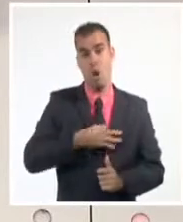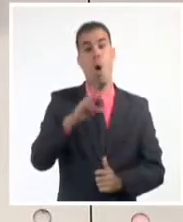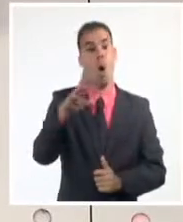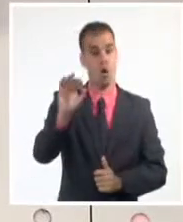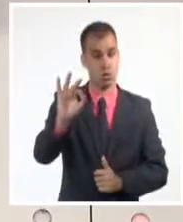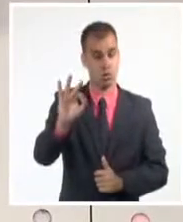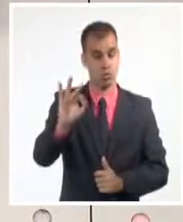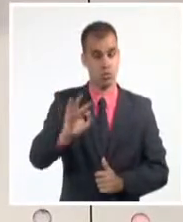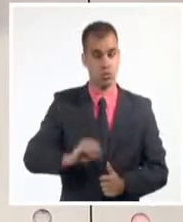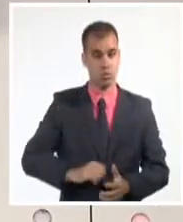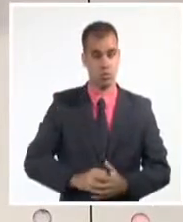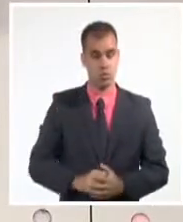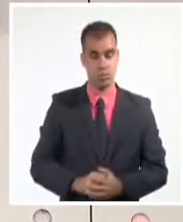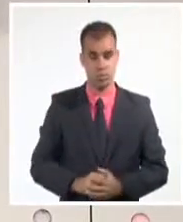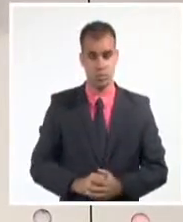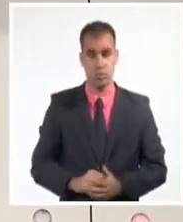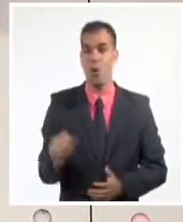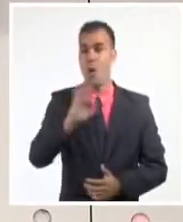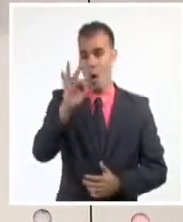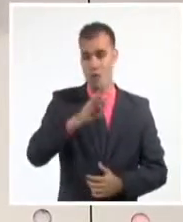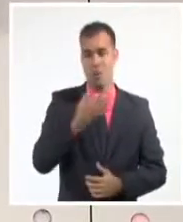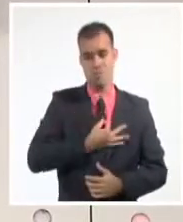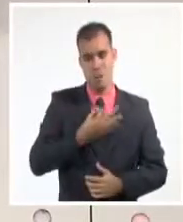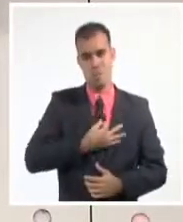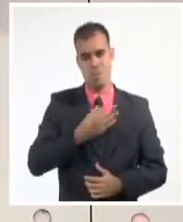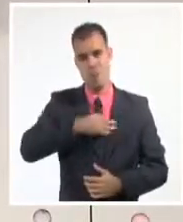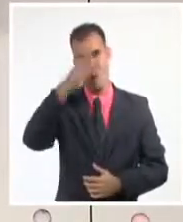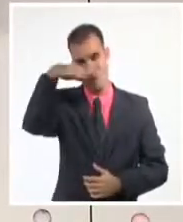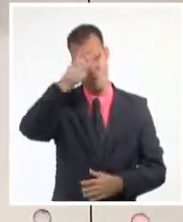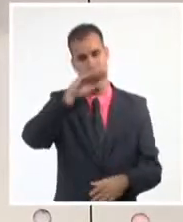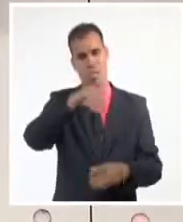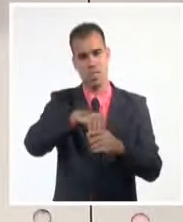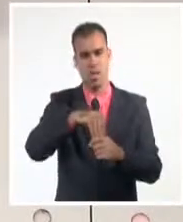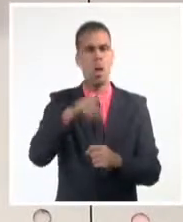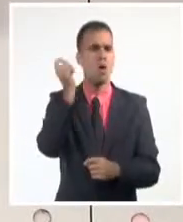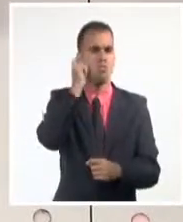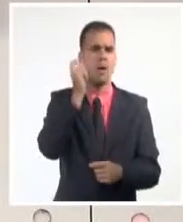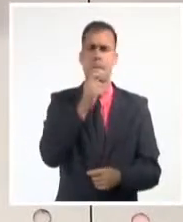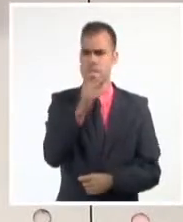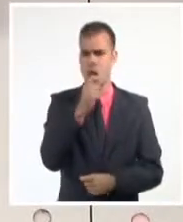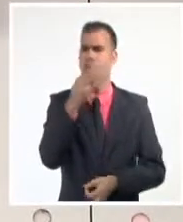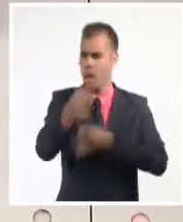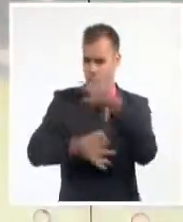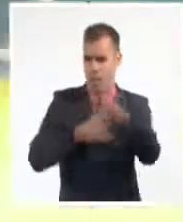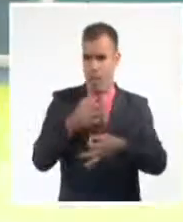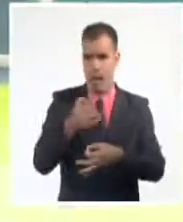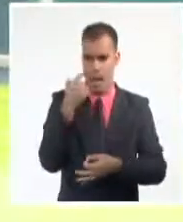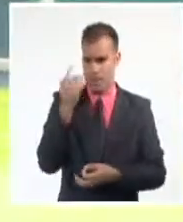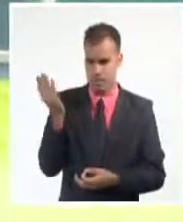el atletismo cubano en la cita multideportiva juvenil. La colega Karlienys Calzadilla con los detalles.